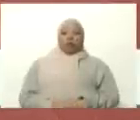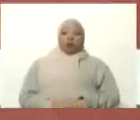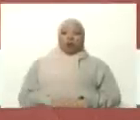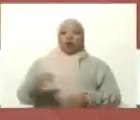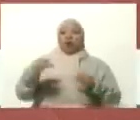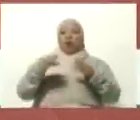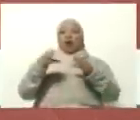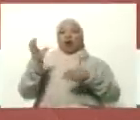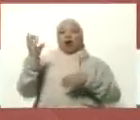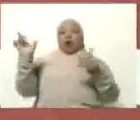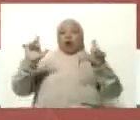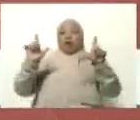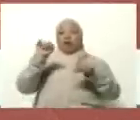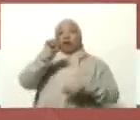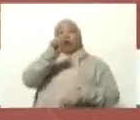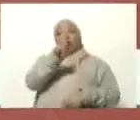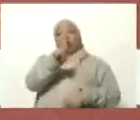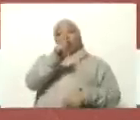I.